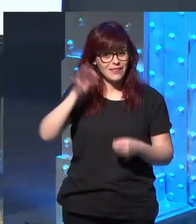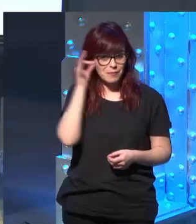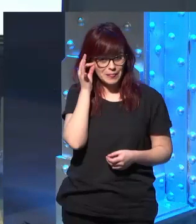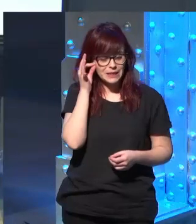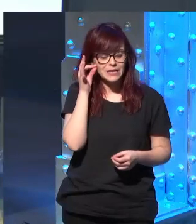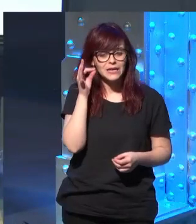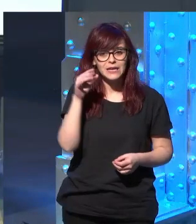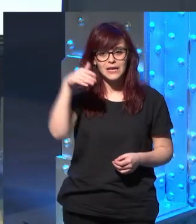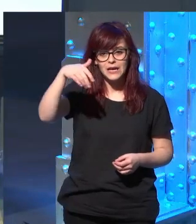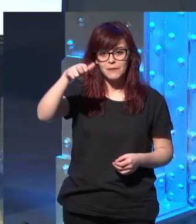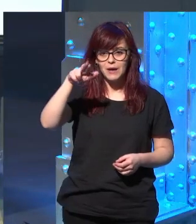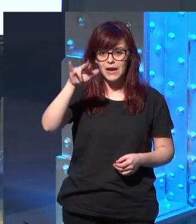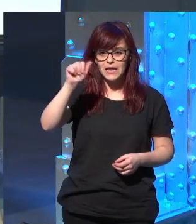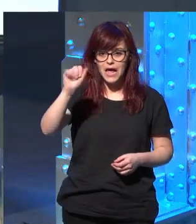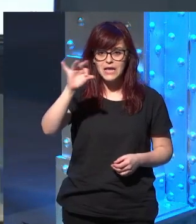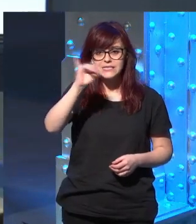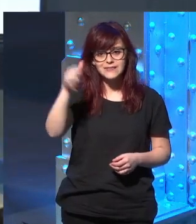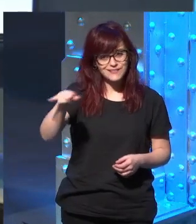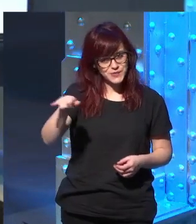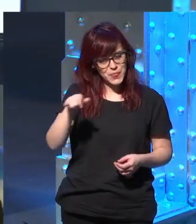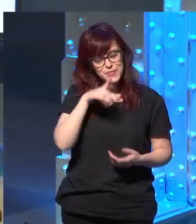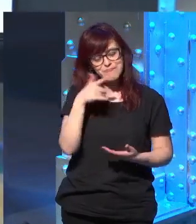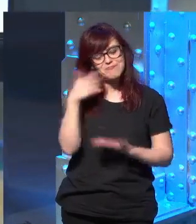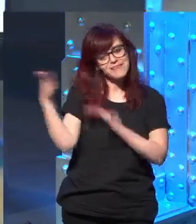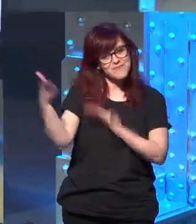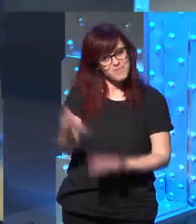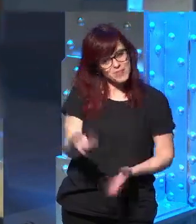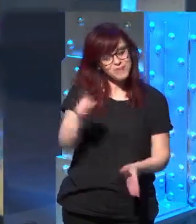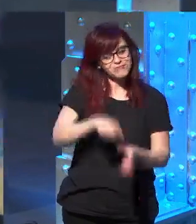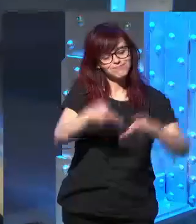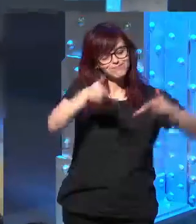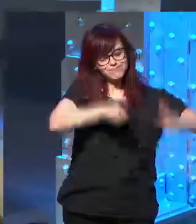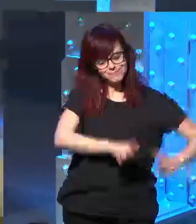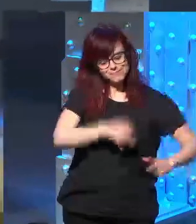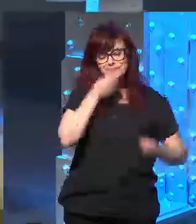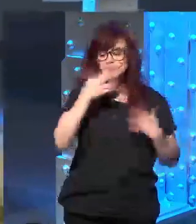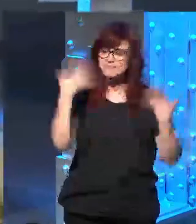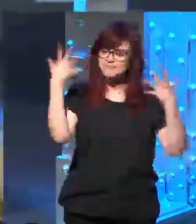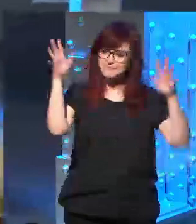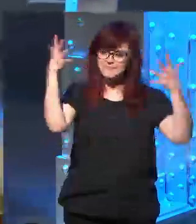esta tarde es María Sánchez, a la que invito a incorporarse con nosotras a la mesa.